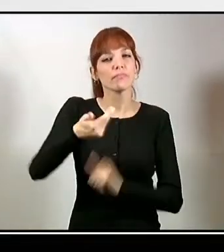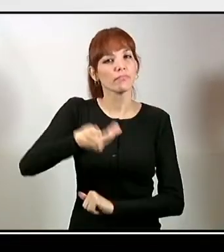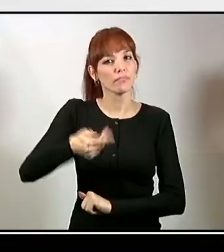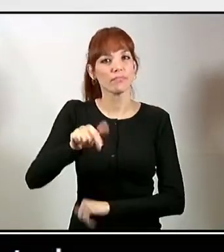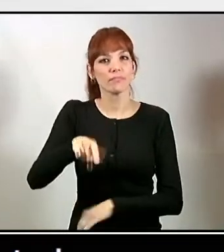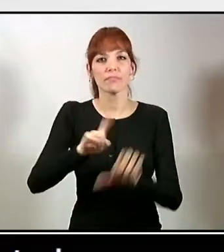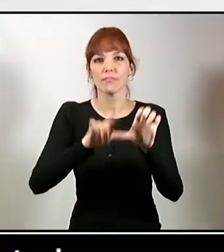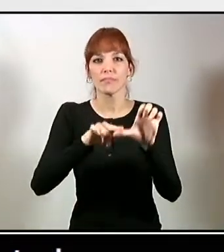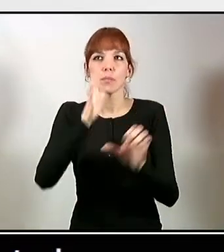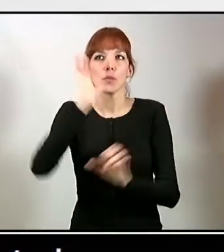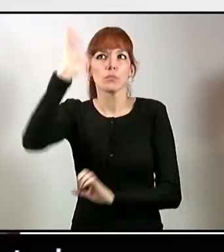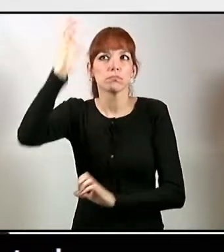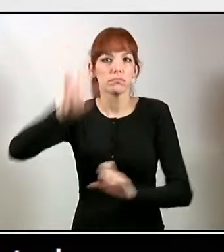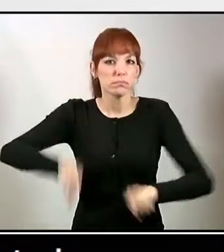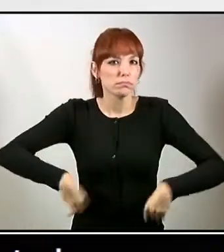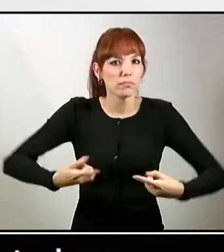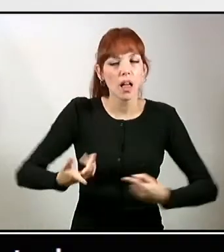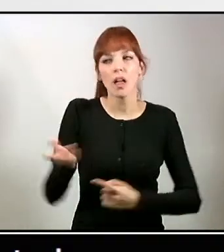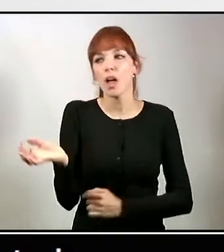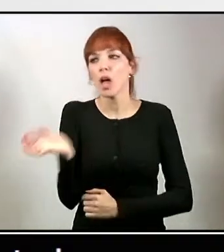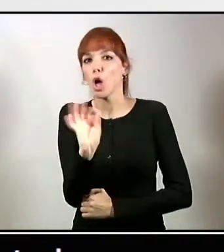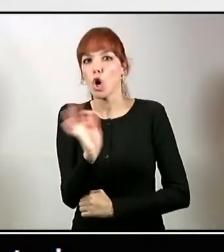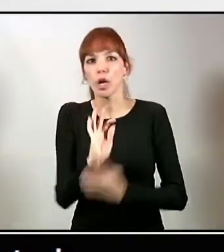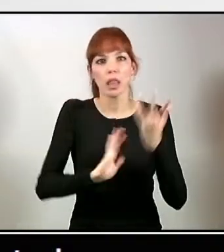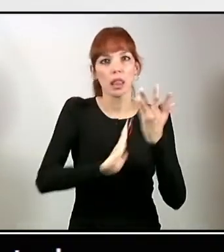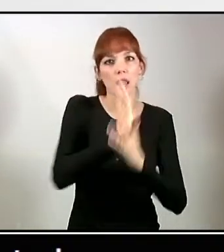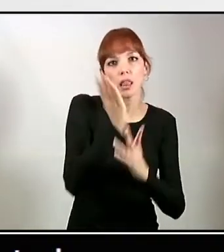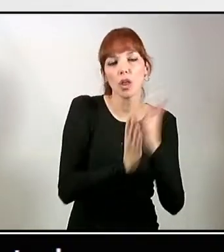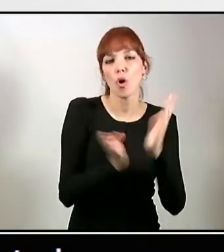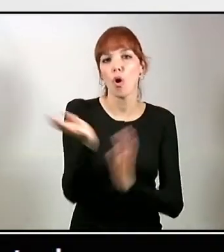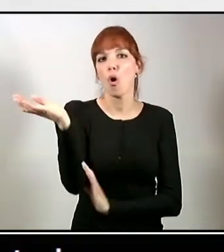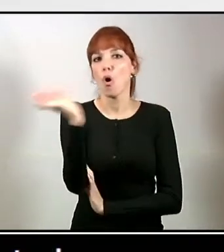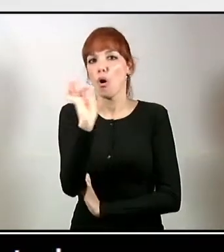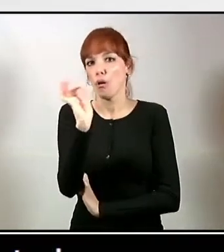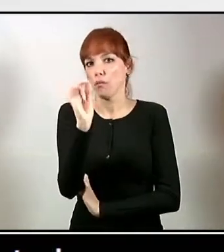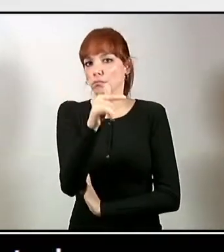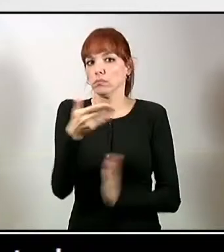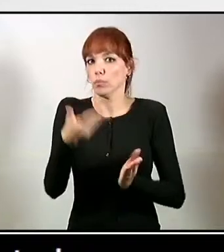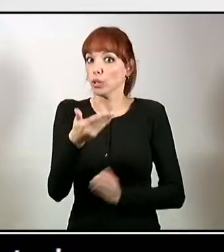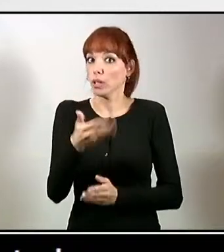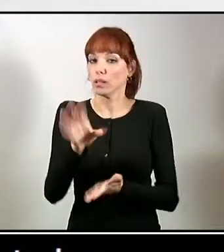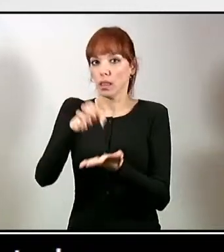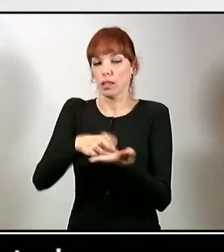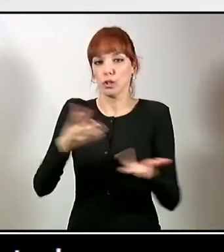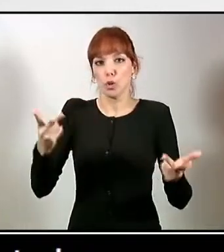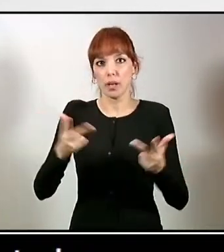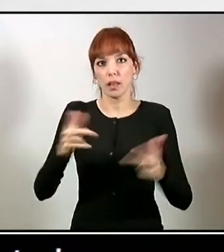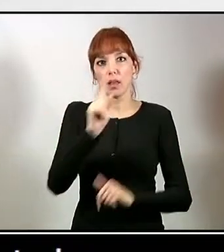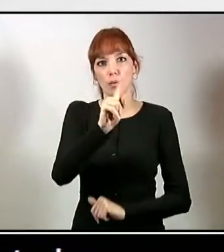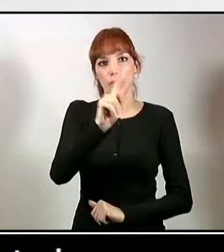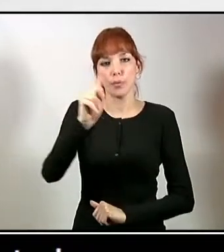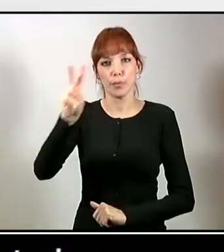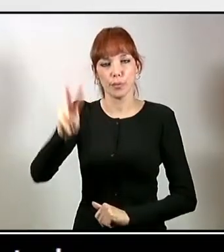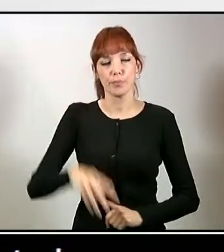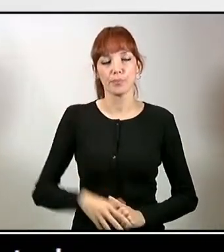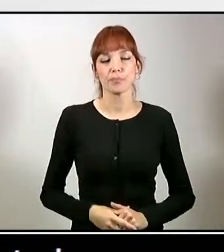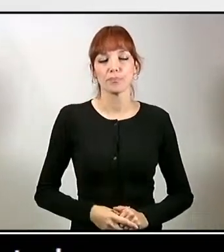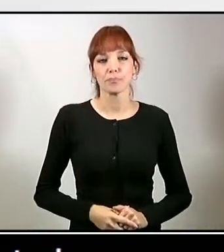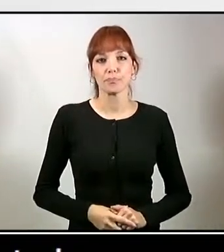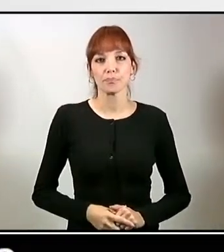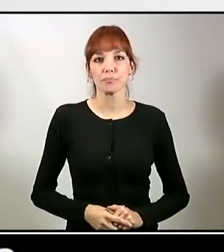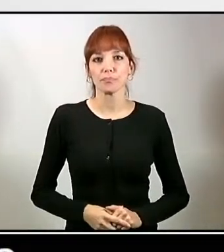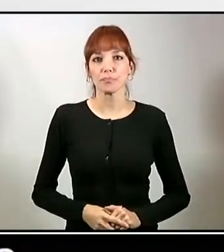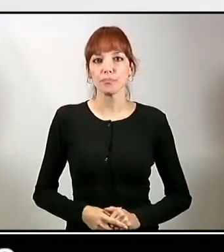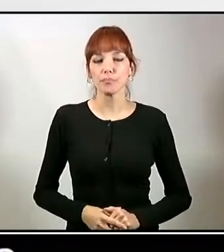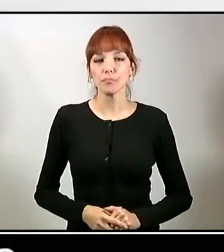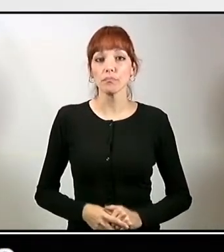fenómenos climatológicos, ante incendios, como es el 112. Como digo, se